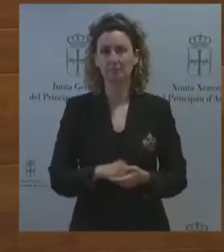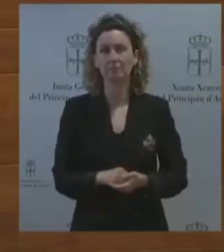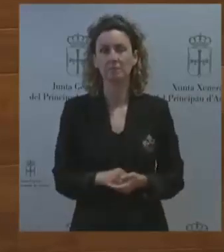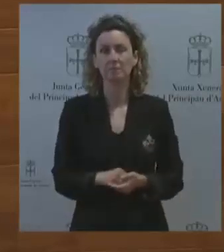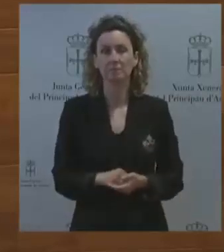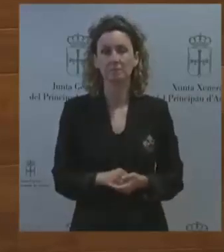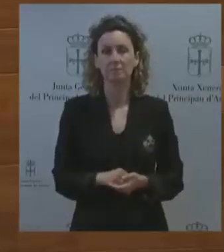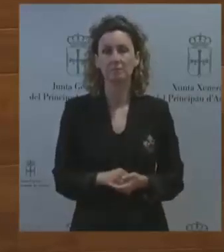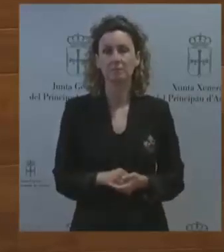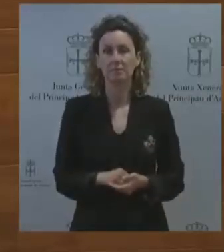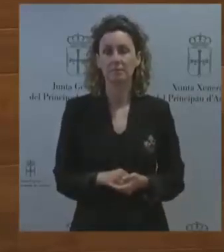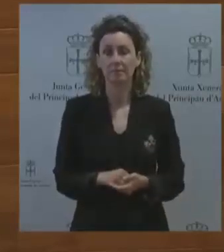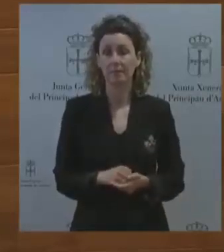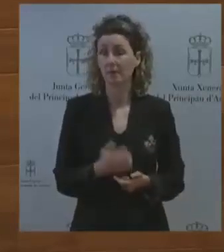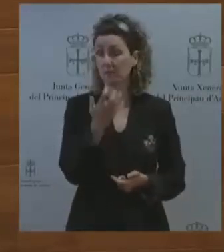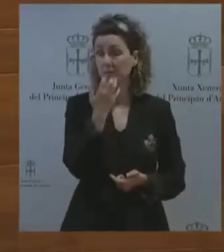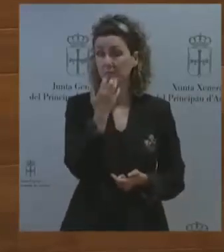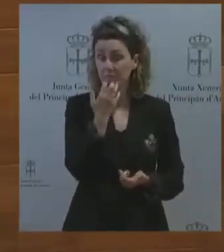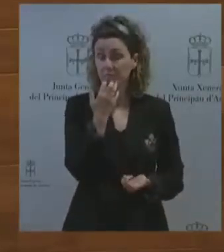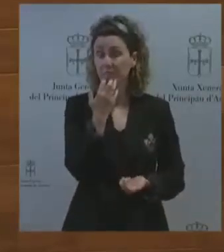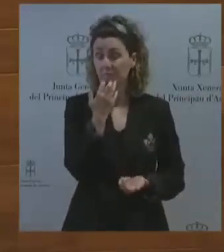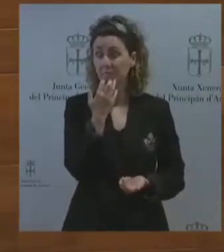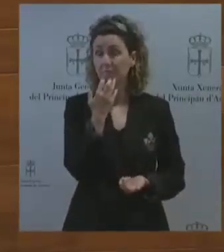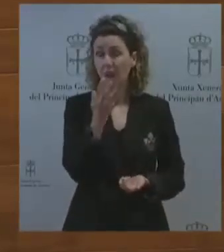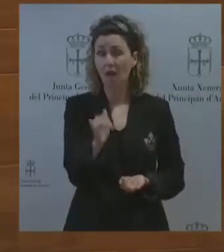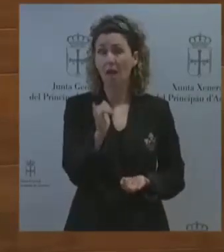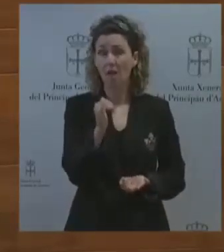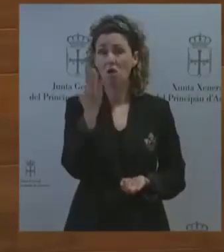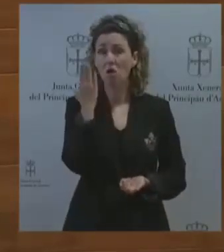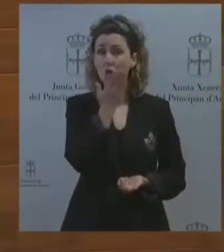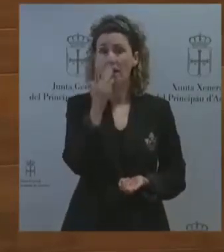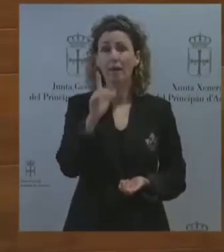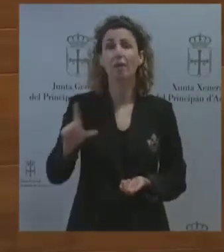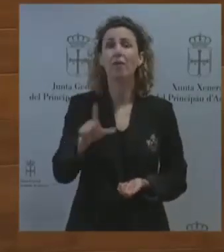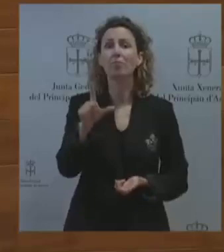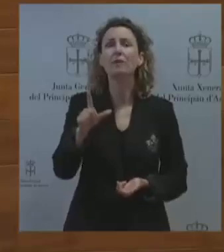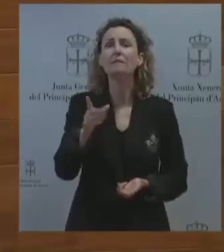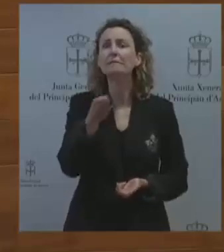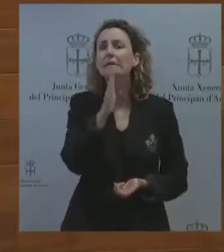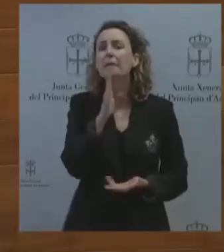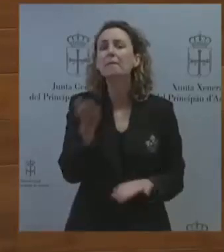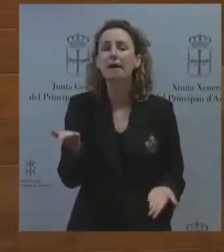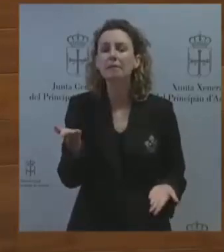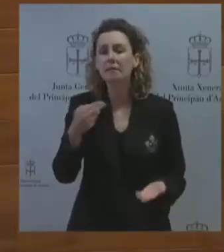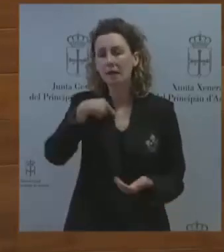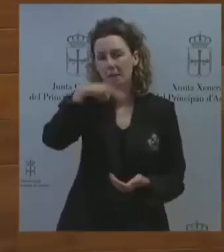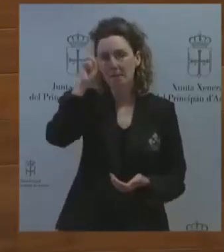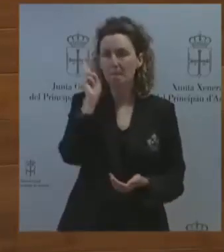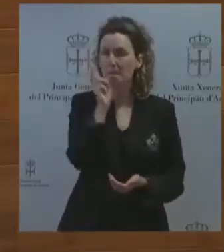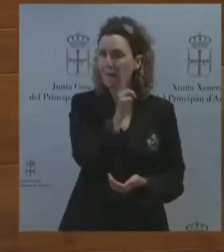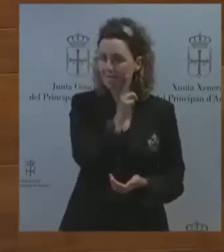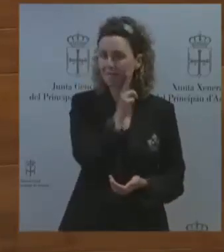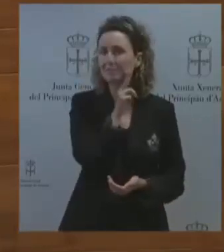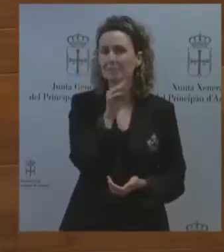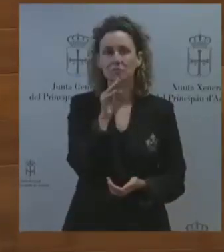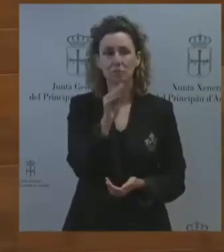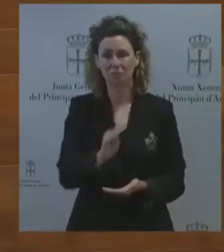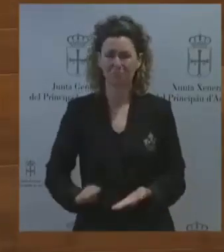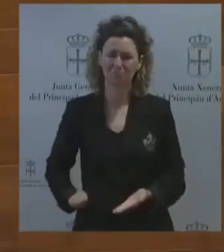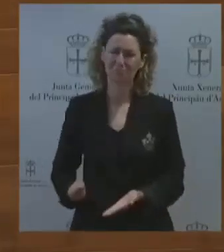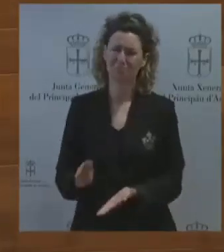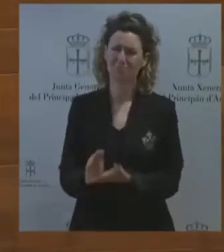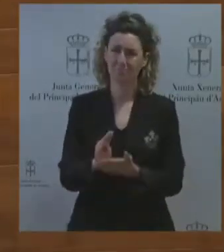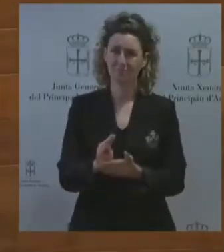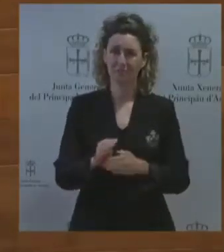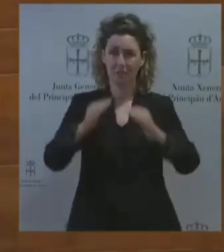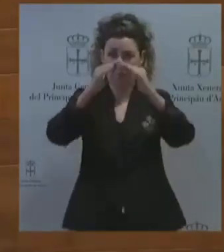tenemos estos días en el Colegio Especial de La Torres, donde los propios padres han tenido que hacer frente al arreglo de la cubierta de la piscina ante la reiterada